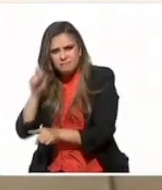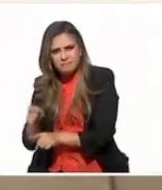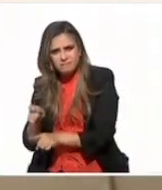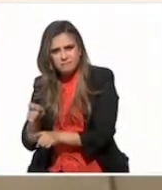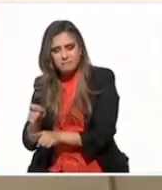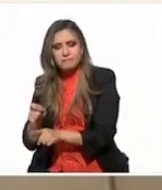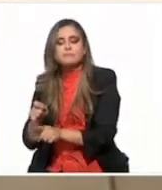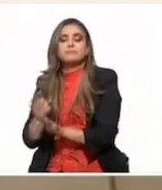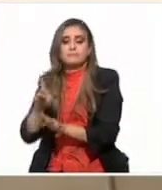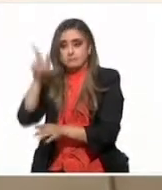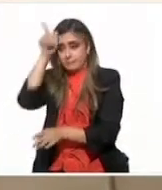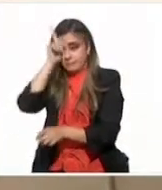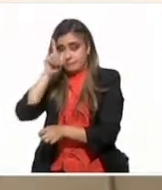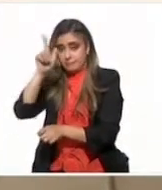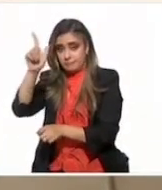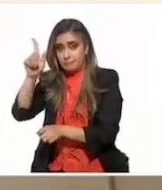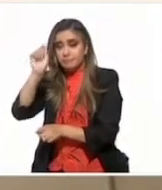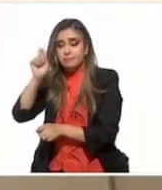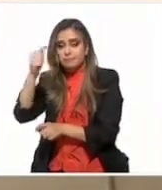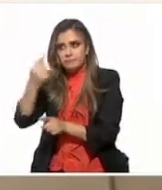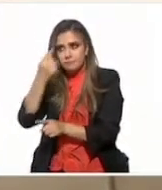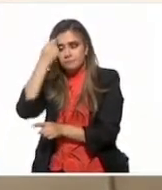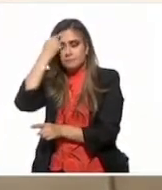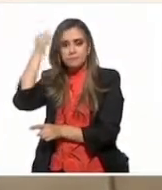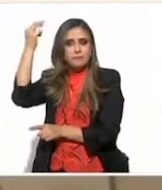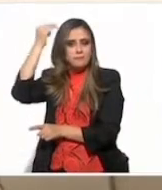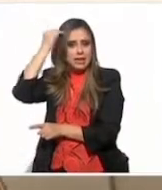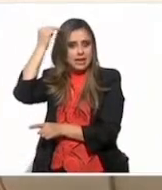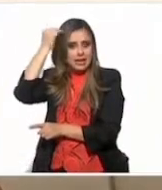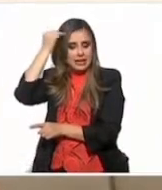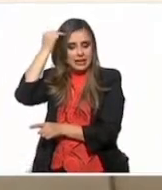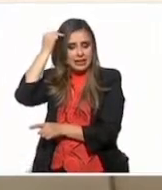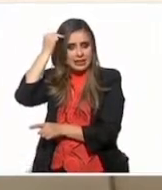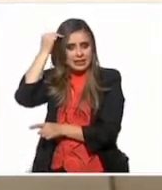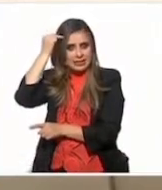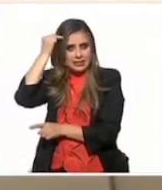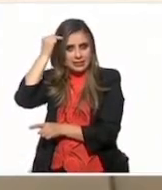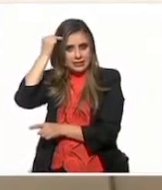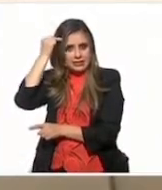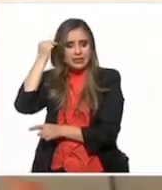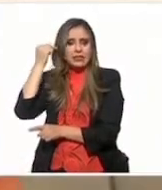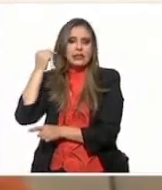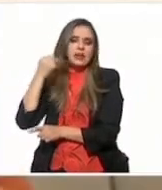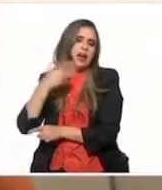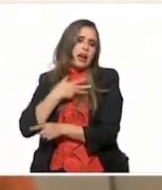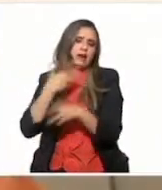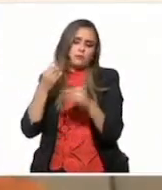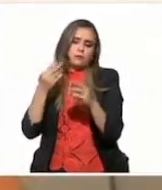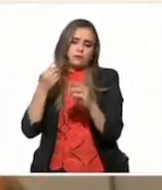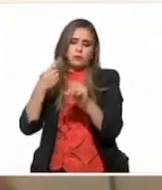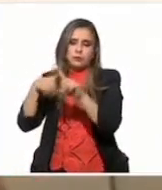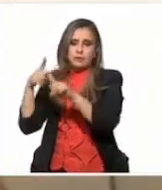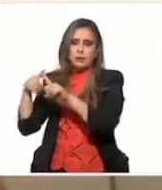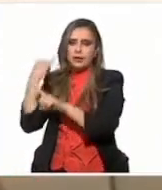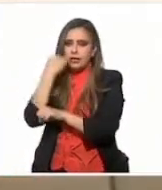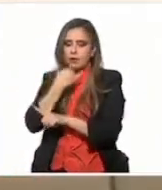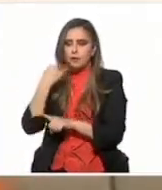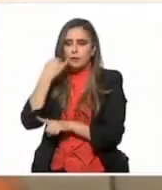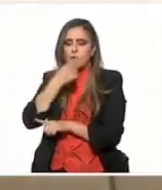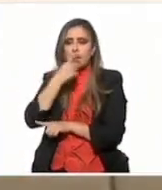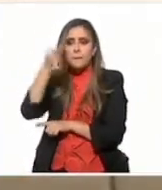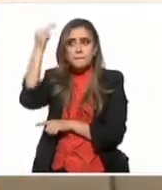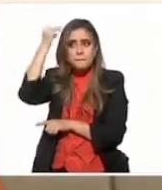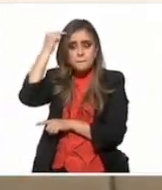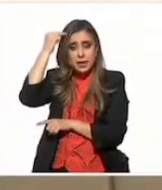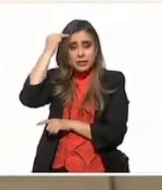que cuando se dice espíritu es mente hay muchas todavía muchos idiomas que para referirse a mente dicen